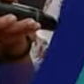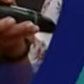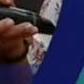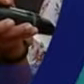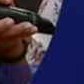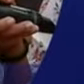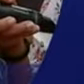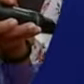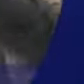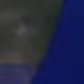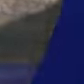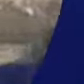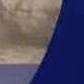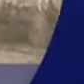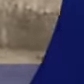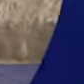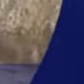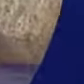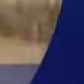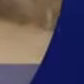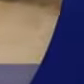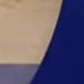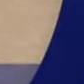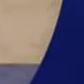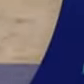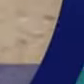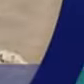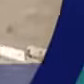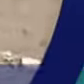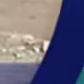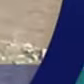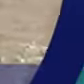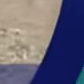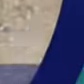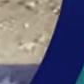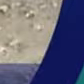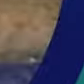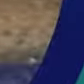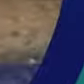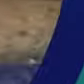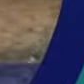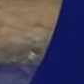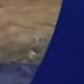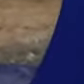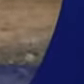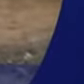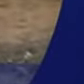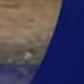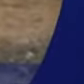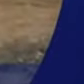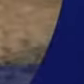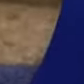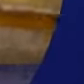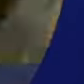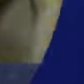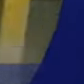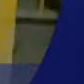y respondió por la caída del puente Talavera. Además, hizo un balance sobre los huaicos que cayeron en nuestra